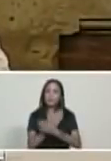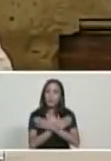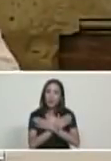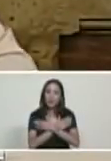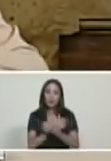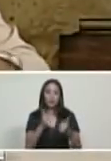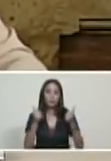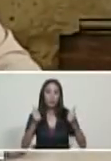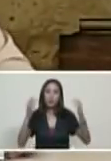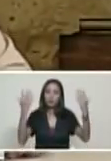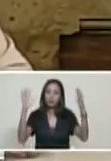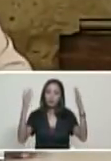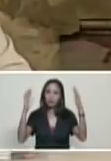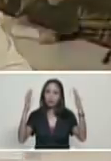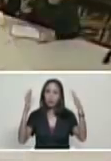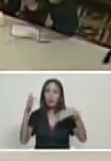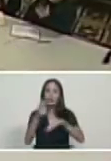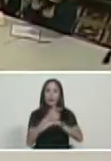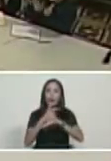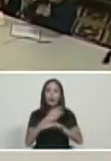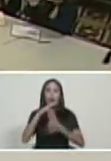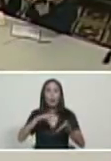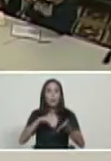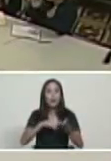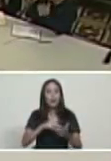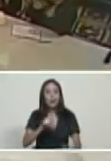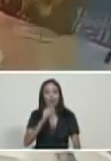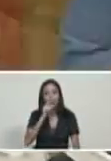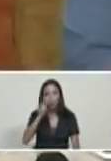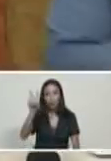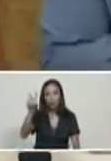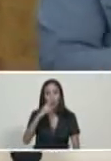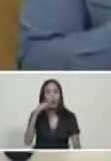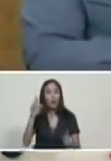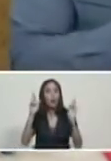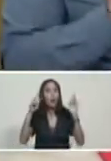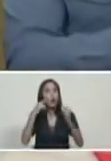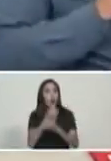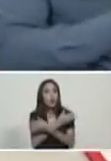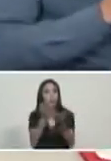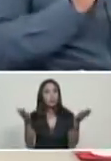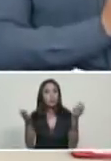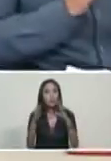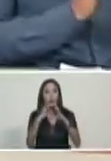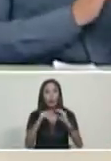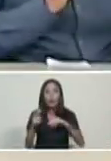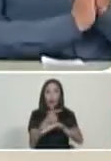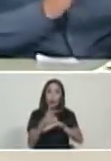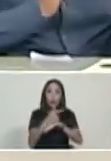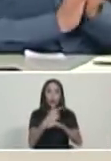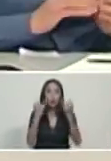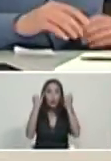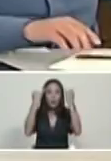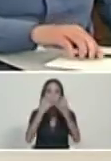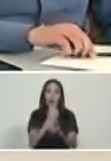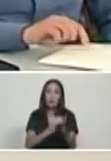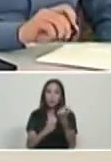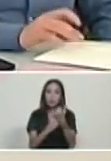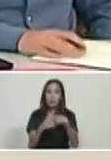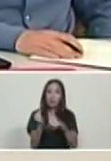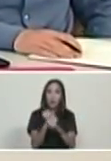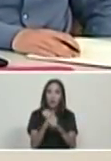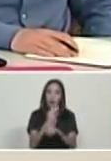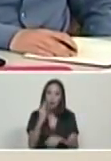un aplauso al gobernador de Miranda y que todos los gobernadores se articulen a este plan.